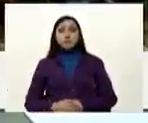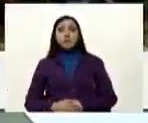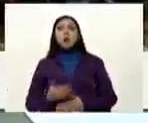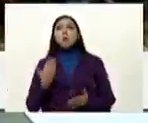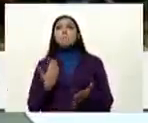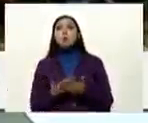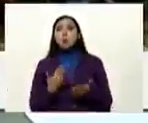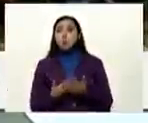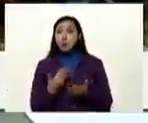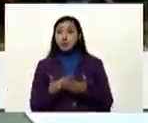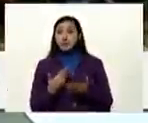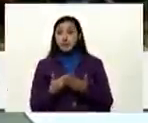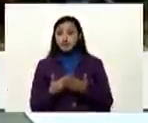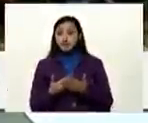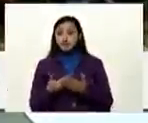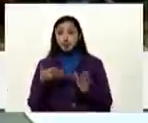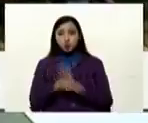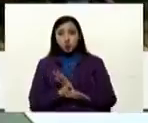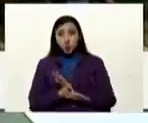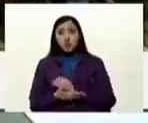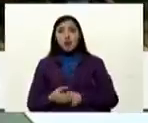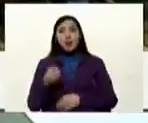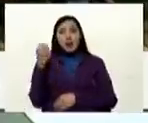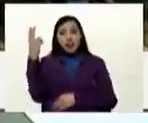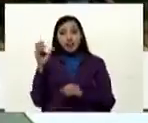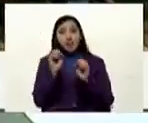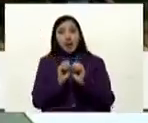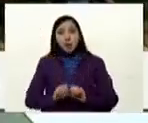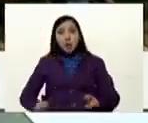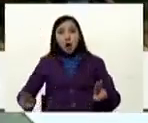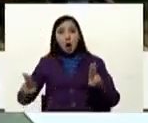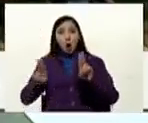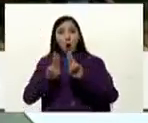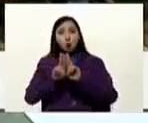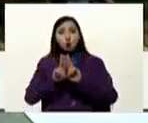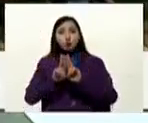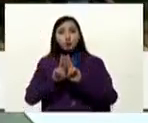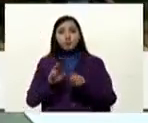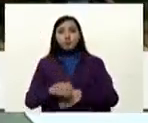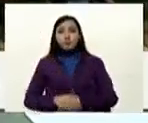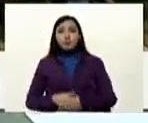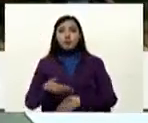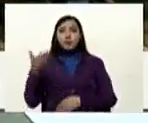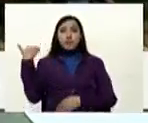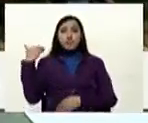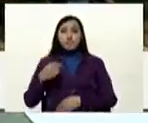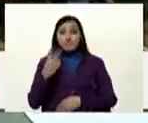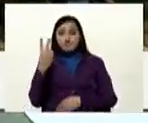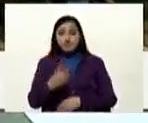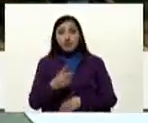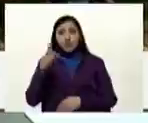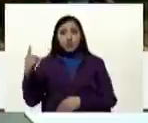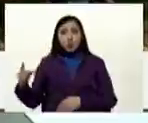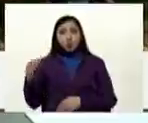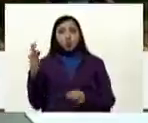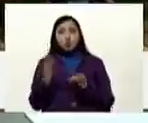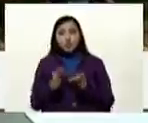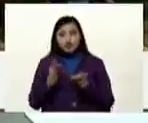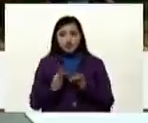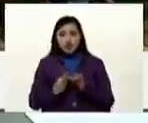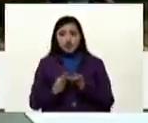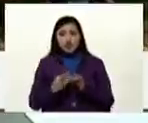propuesta ante la Asamblea General de Naciones Unidas el pasado 21 de septiembre.